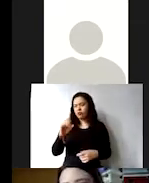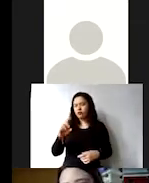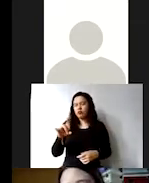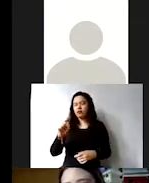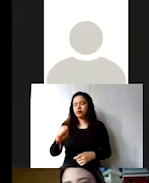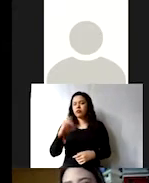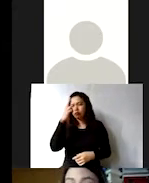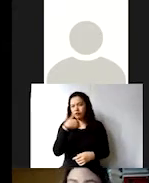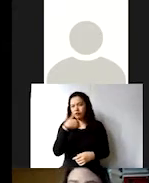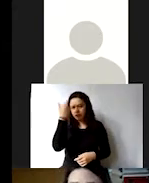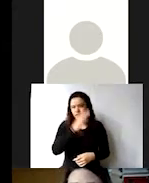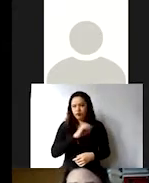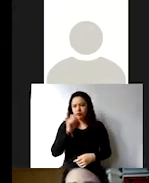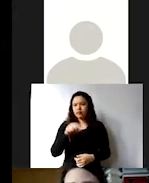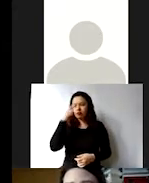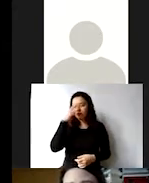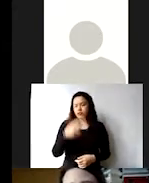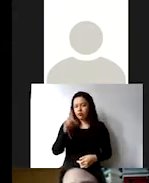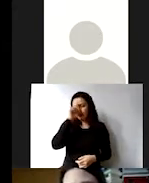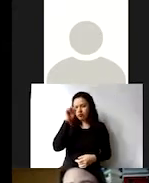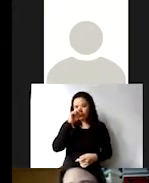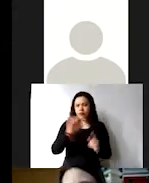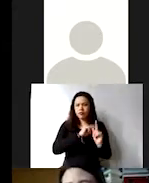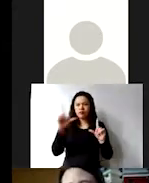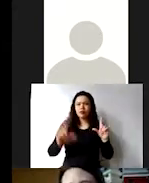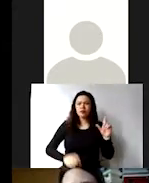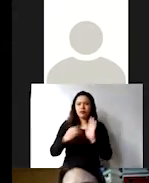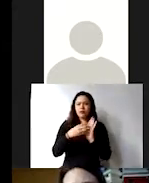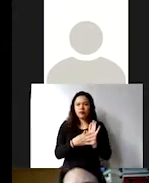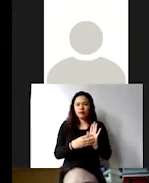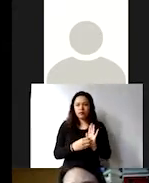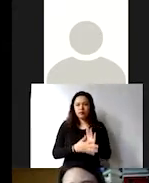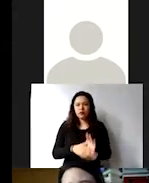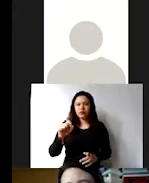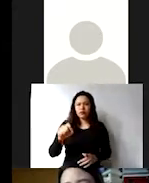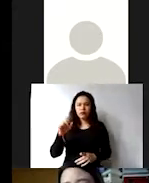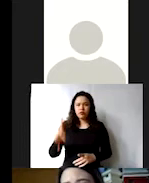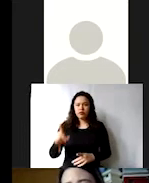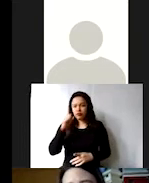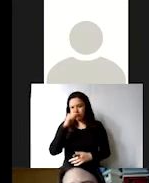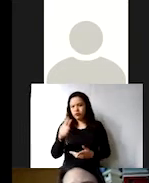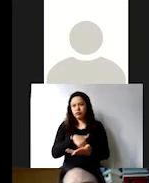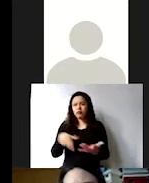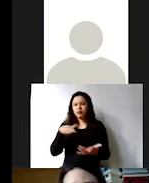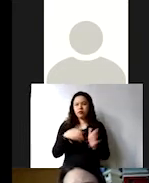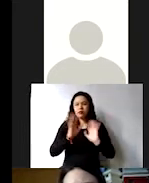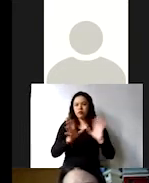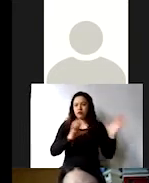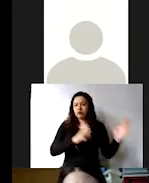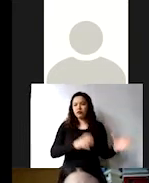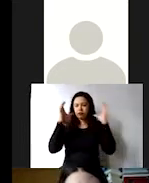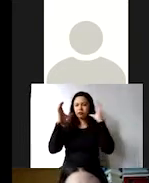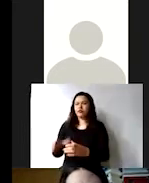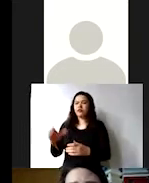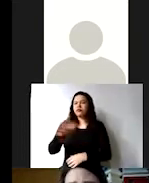México tenemos el Consejo Nacional de la Agenda 2030 con un lugar específicamente otorgado a la sociedad civil